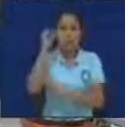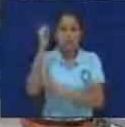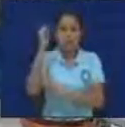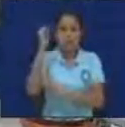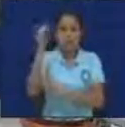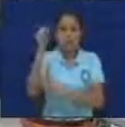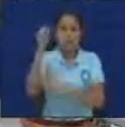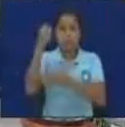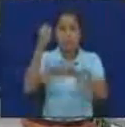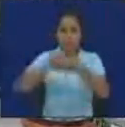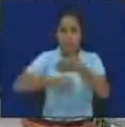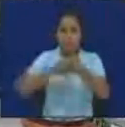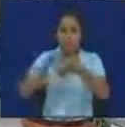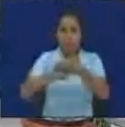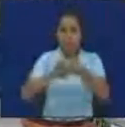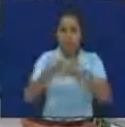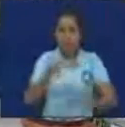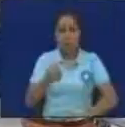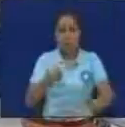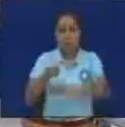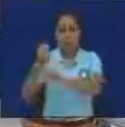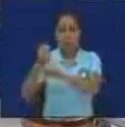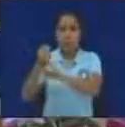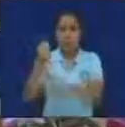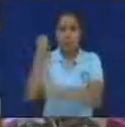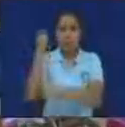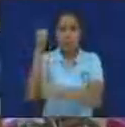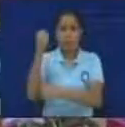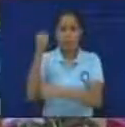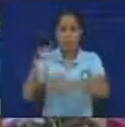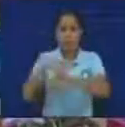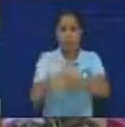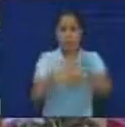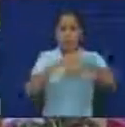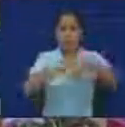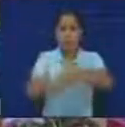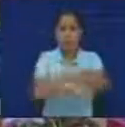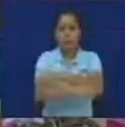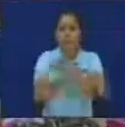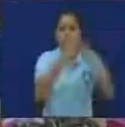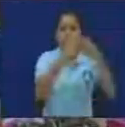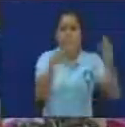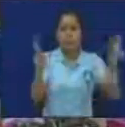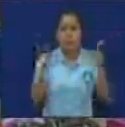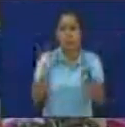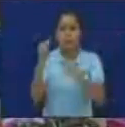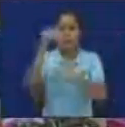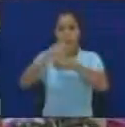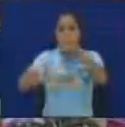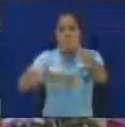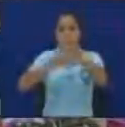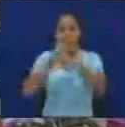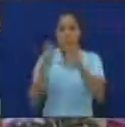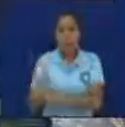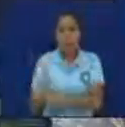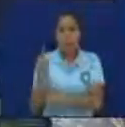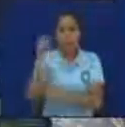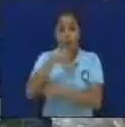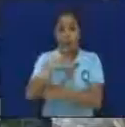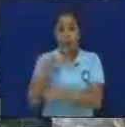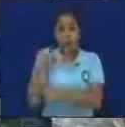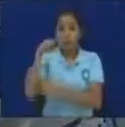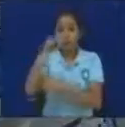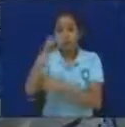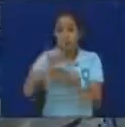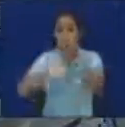nación centroamericana en la Alianza Bolivariana de los Pueblos de nuestra América Latina, ALBA. Hoy se están cumpliendo 10